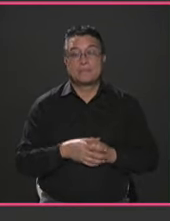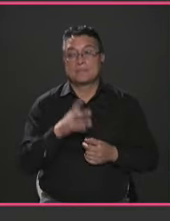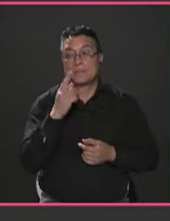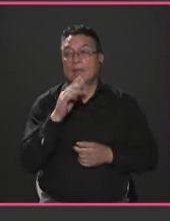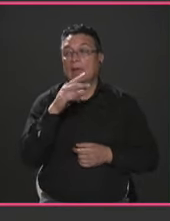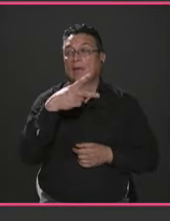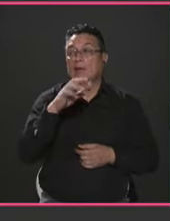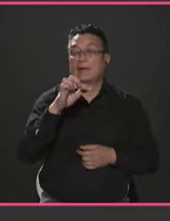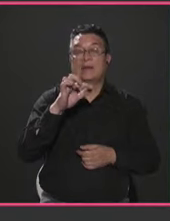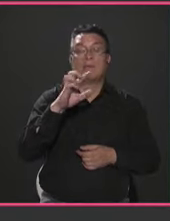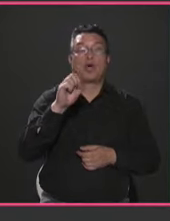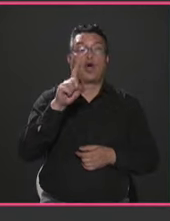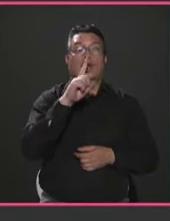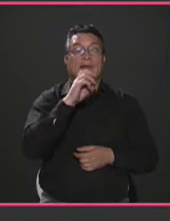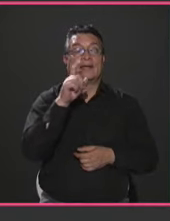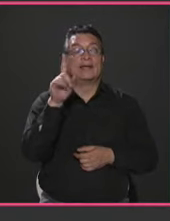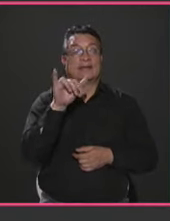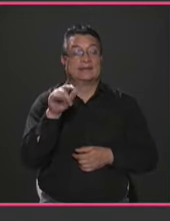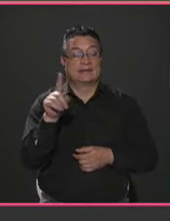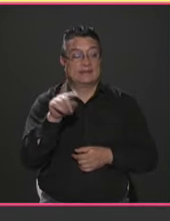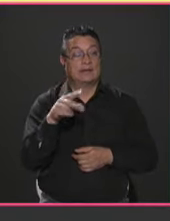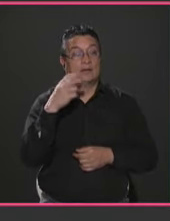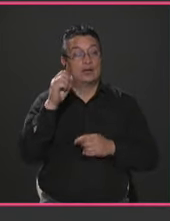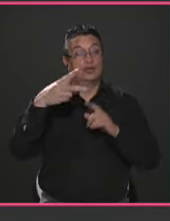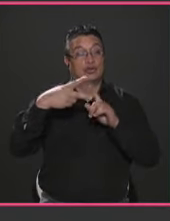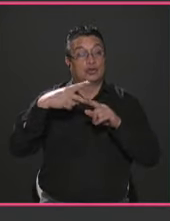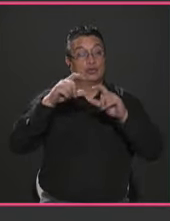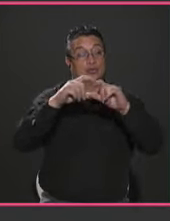hipótesis Entonces como pueden ver en la segunda